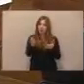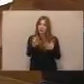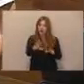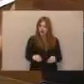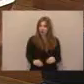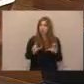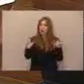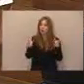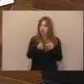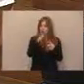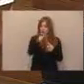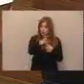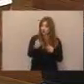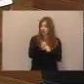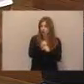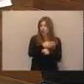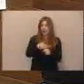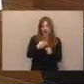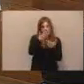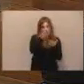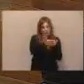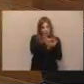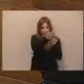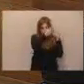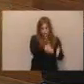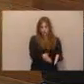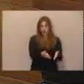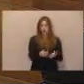petición de reunión que estos trabajadores interpusieron a usted. Muchas gracias. Gracias.